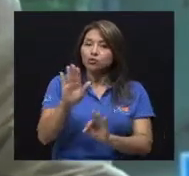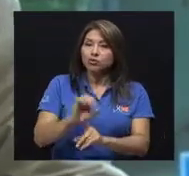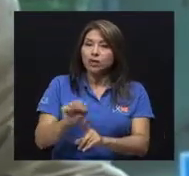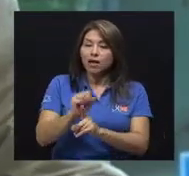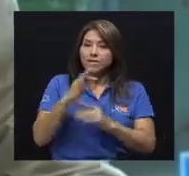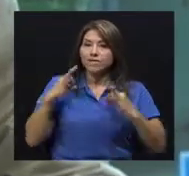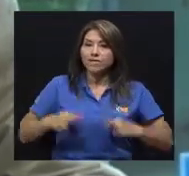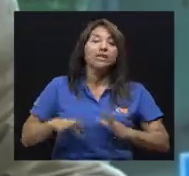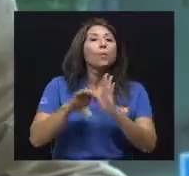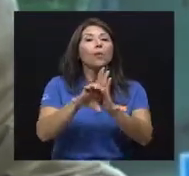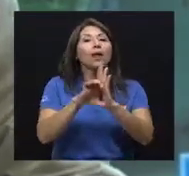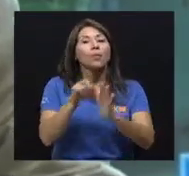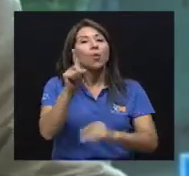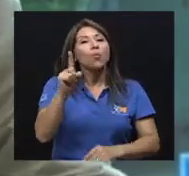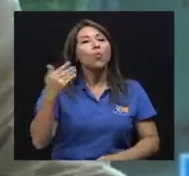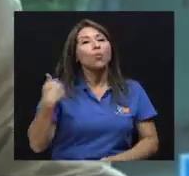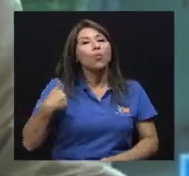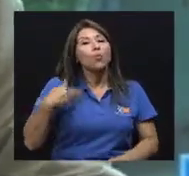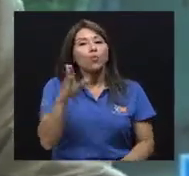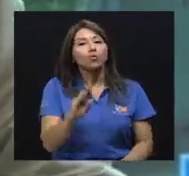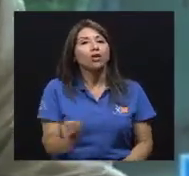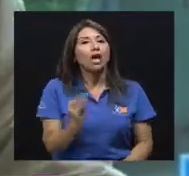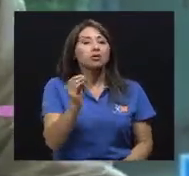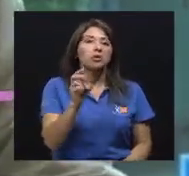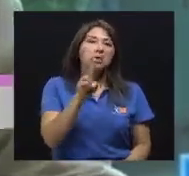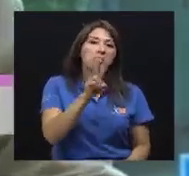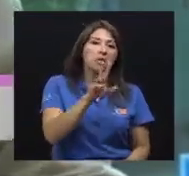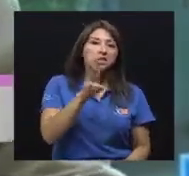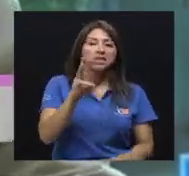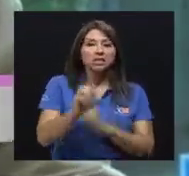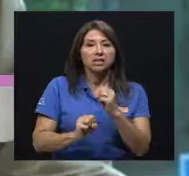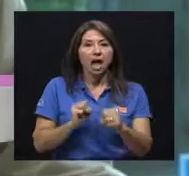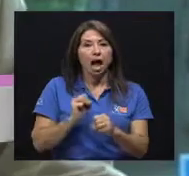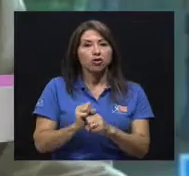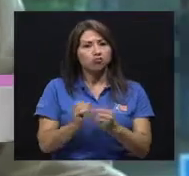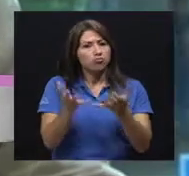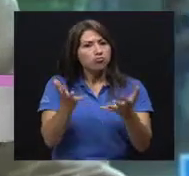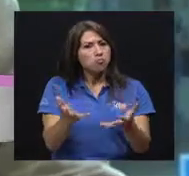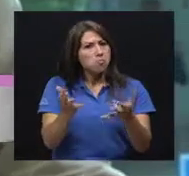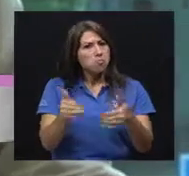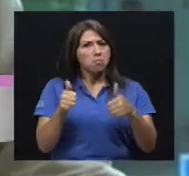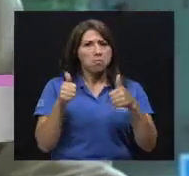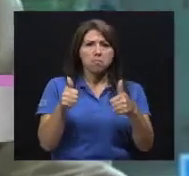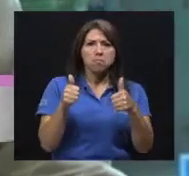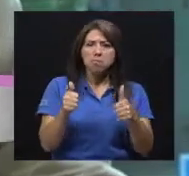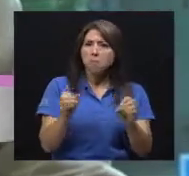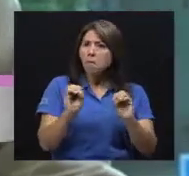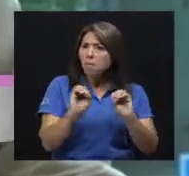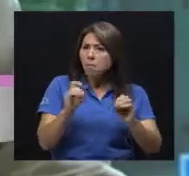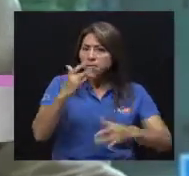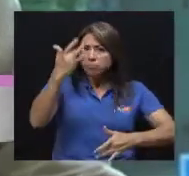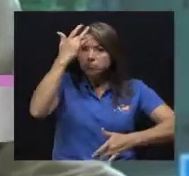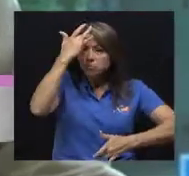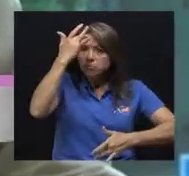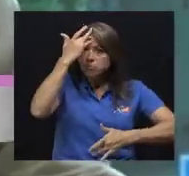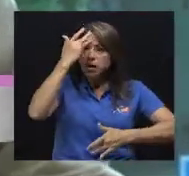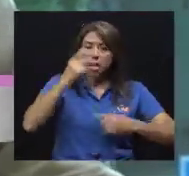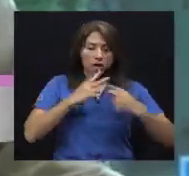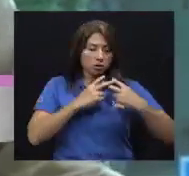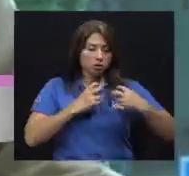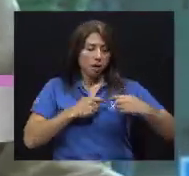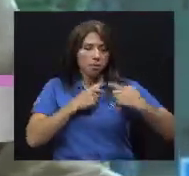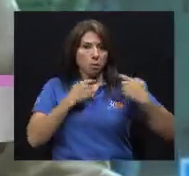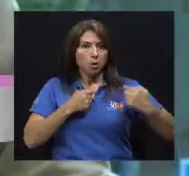condición física. Es decir, si un muchacho de 25 o 26 años viene y tiene su peso ideal y no padece de ninguna enfermedad, uno le